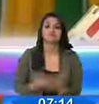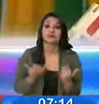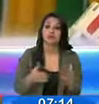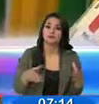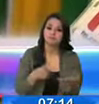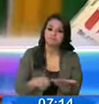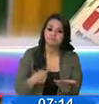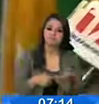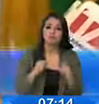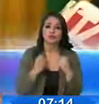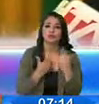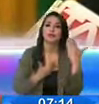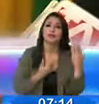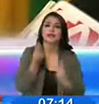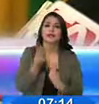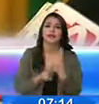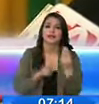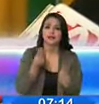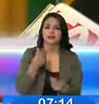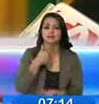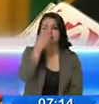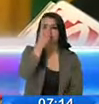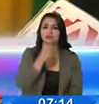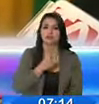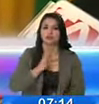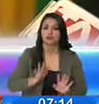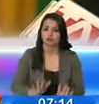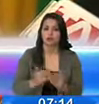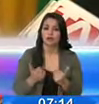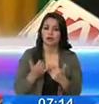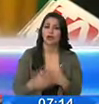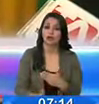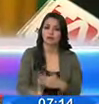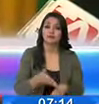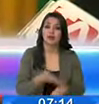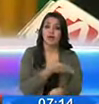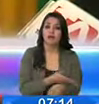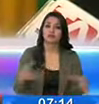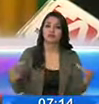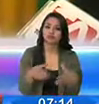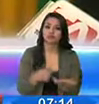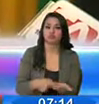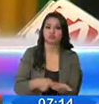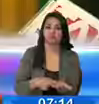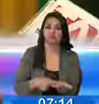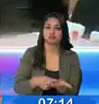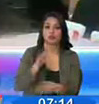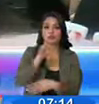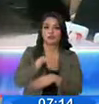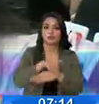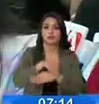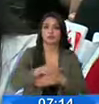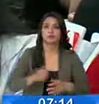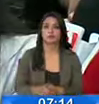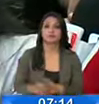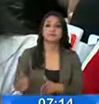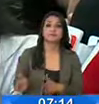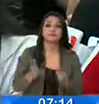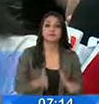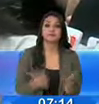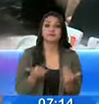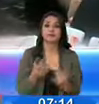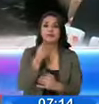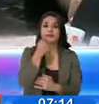como bancada. Vamos a tomar nuestra resolución en estas horas, previo a la sesión que ha sido convocada a las 13 horas. Bueno, lo que se ha dicho es